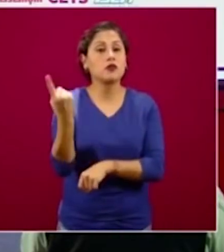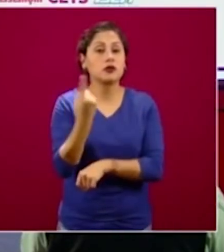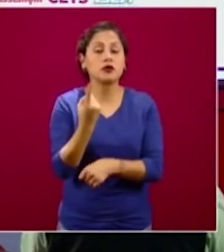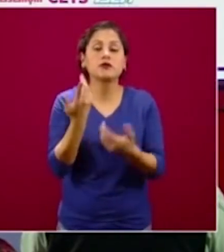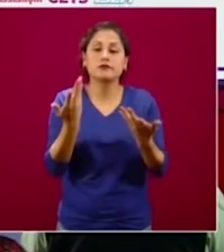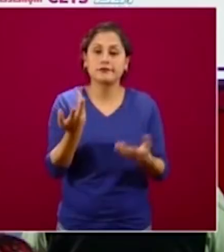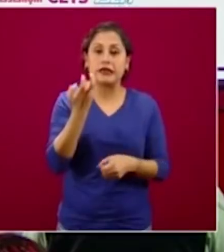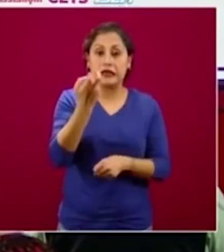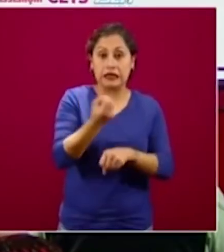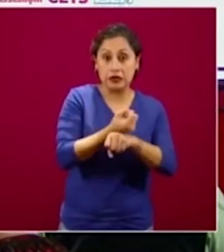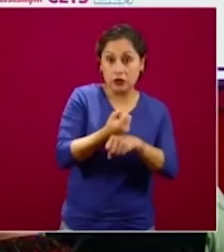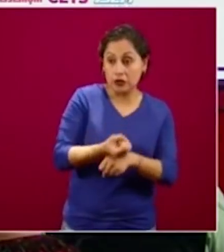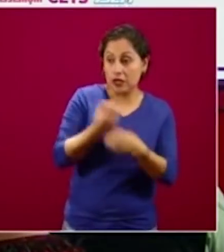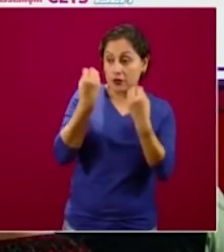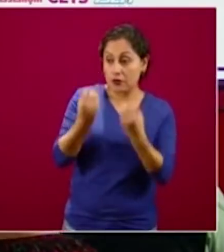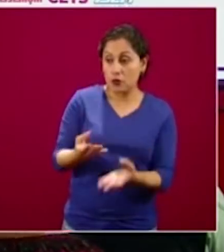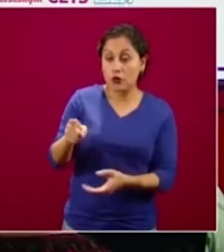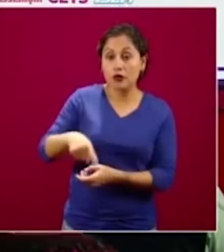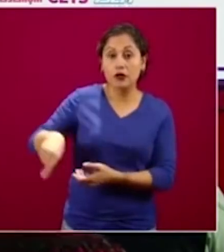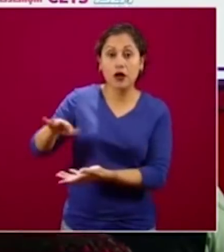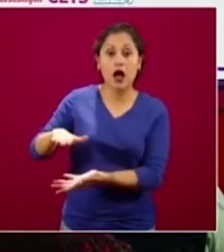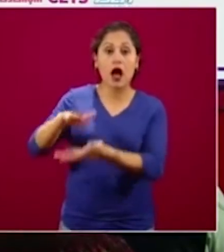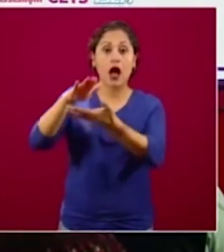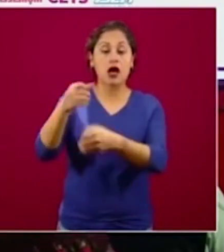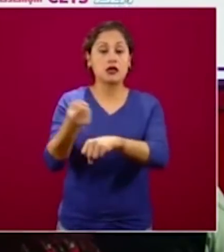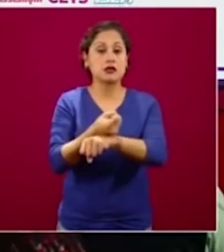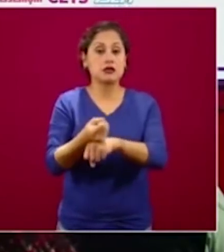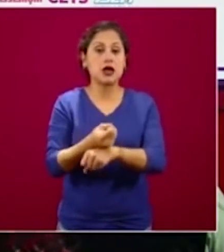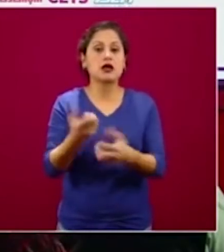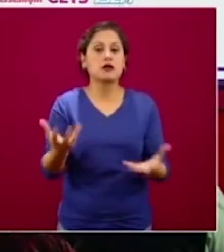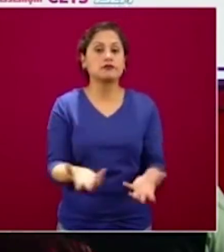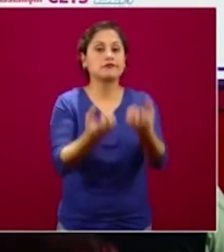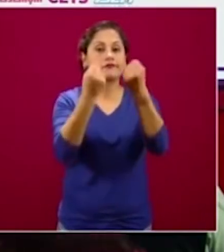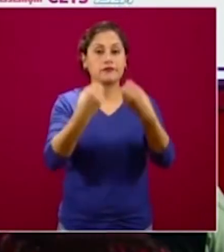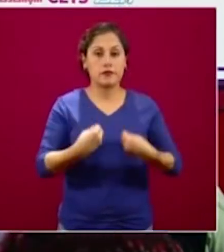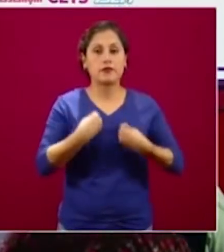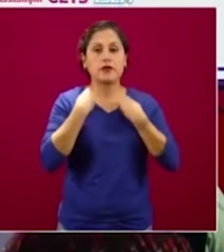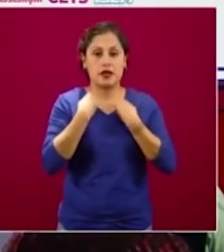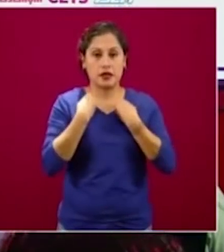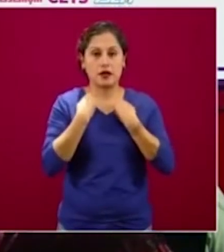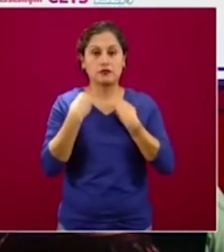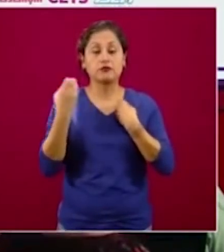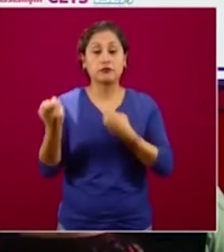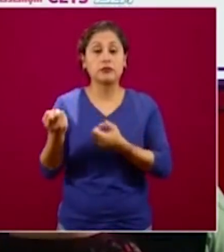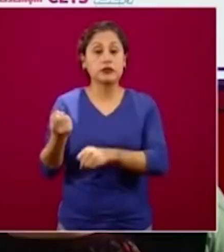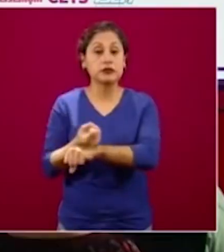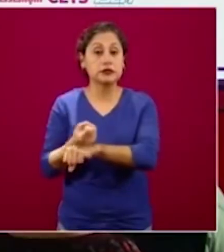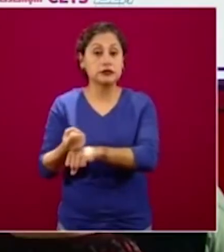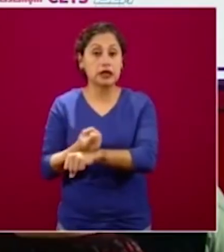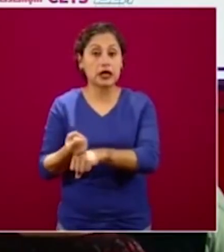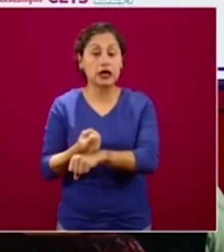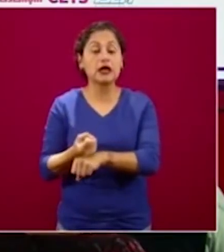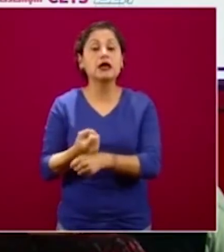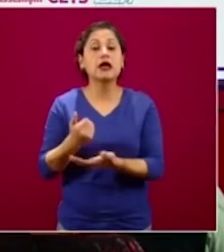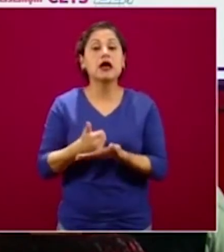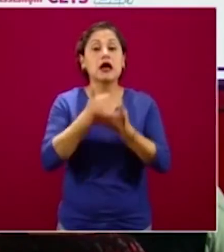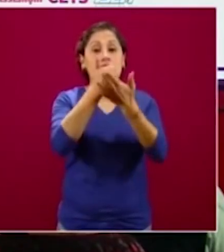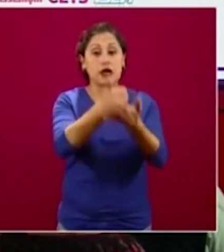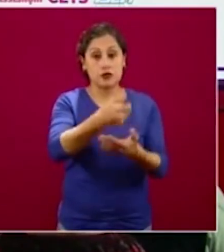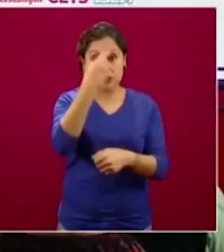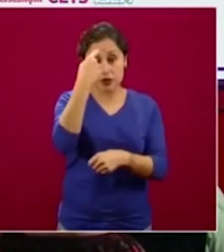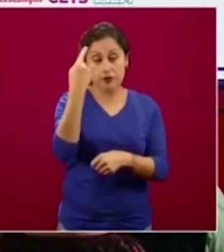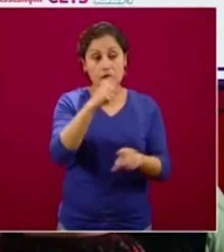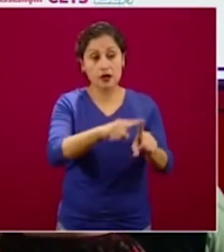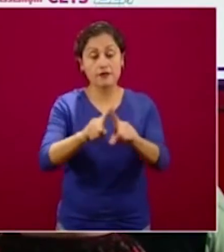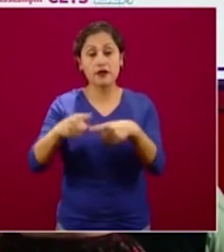vidas. Porque una donación de sangre puede optimizar la hemoglobina para que un paciente tenga una mejor respuesta de oxigenación en sus